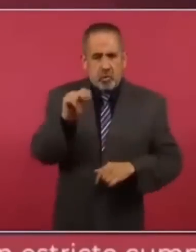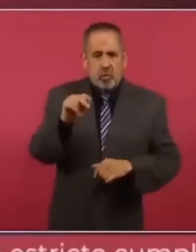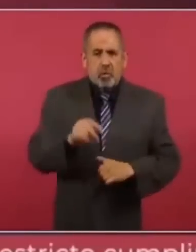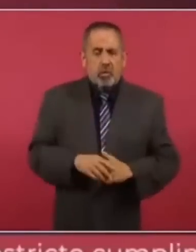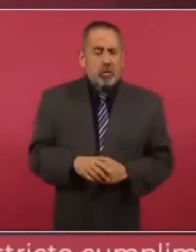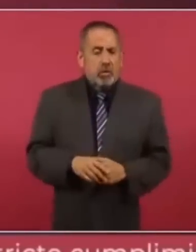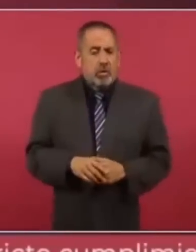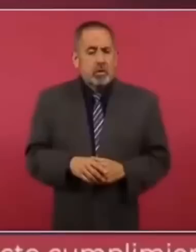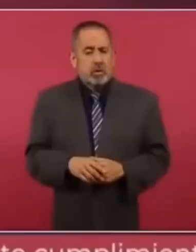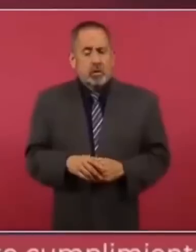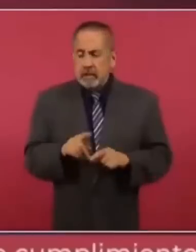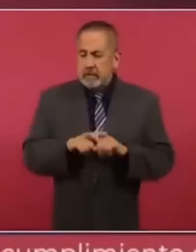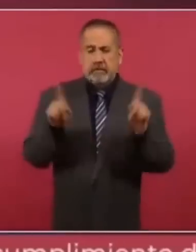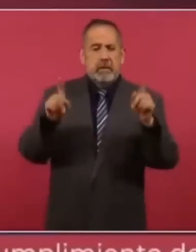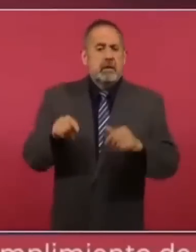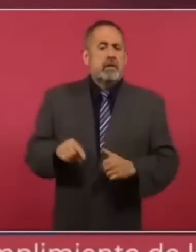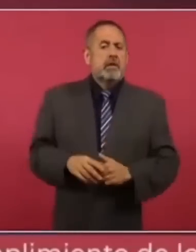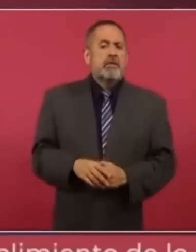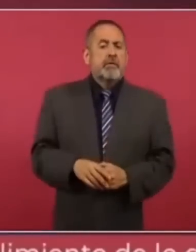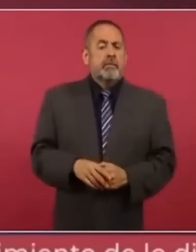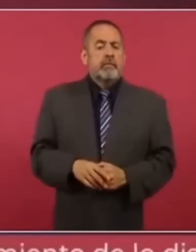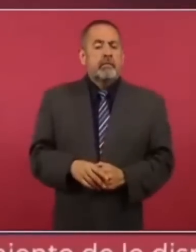Nosotros, al contrario,